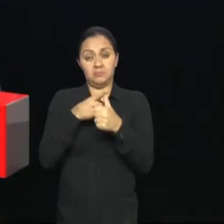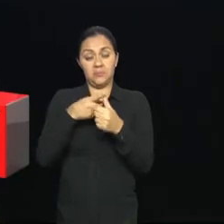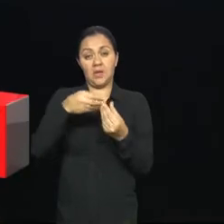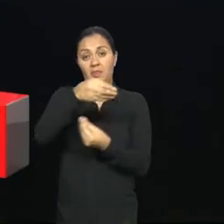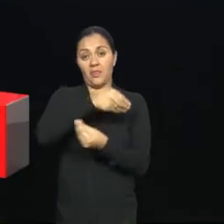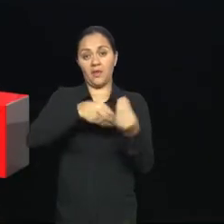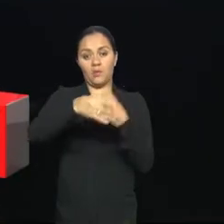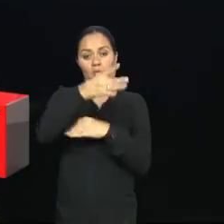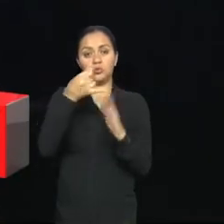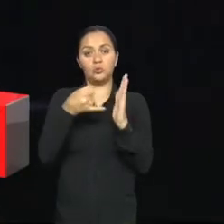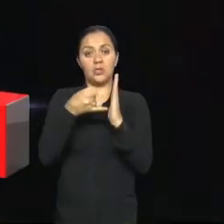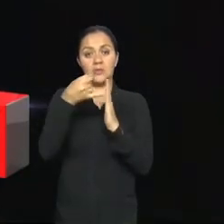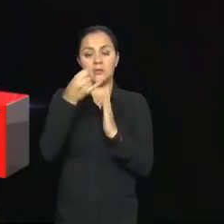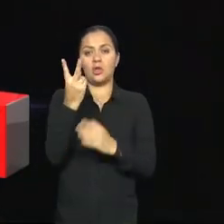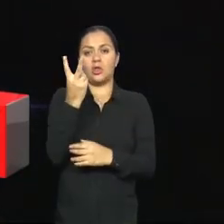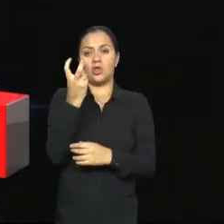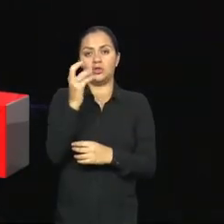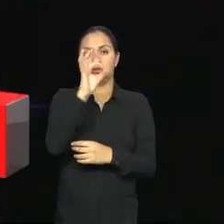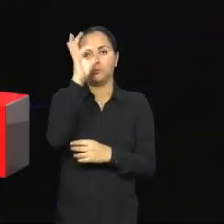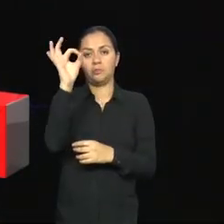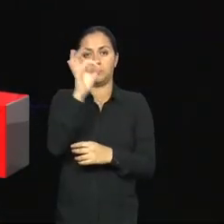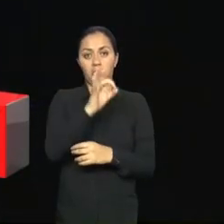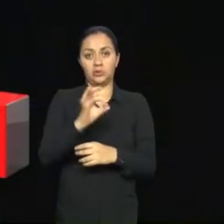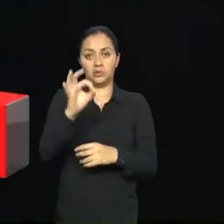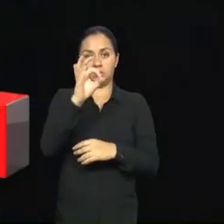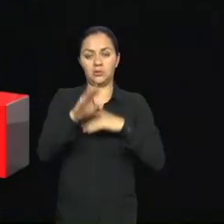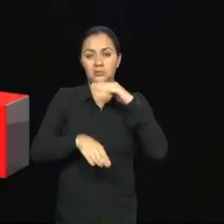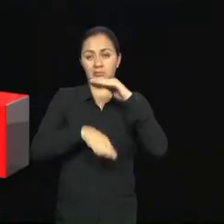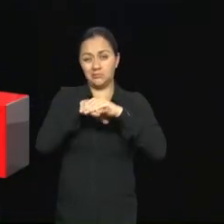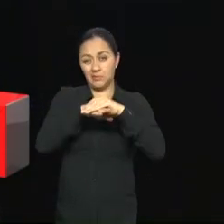del IVA es del 12% en un máximo de